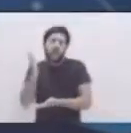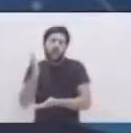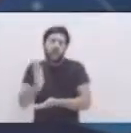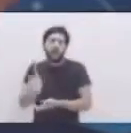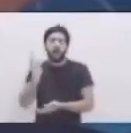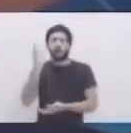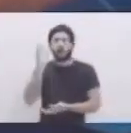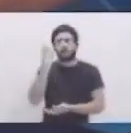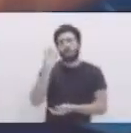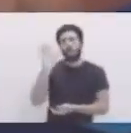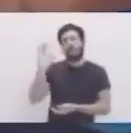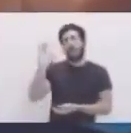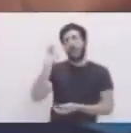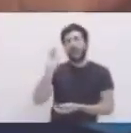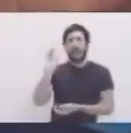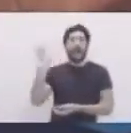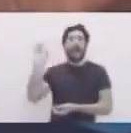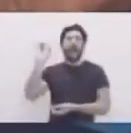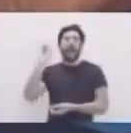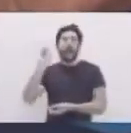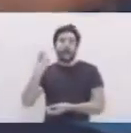blanca,